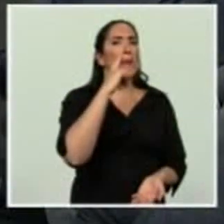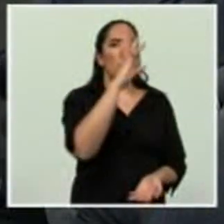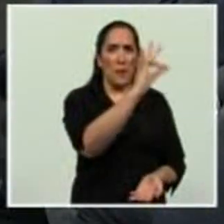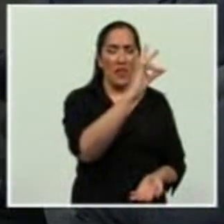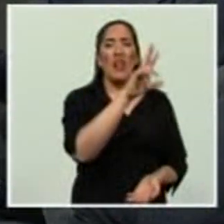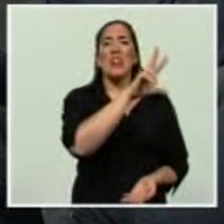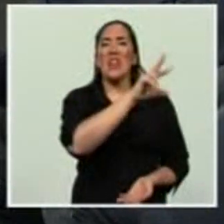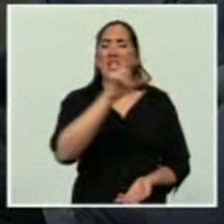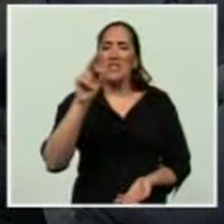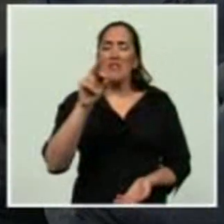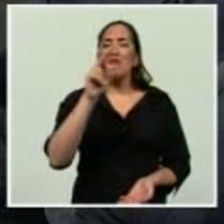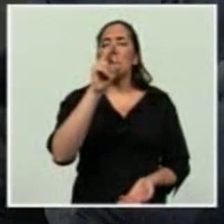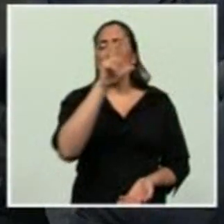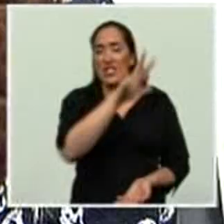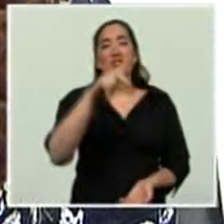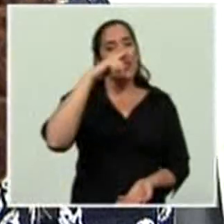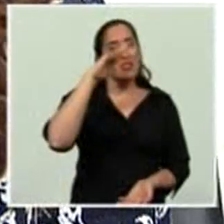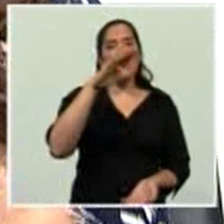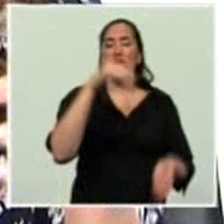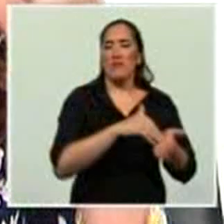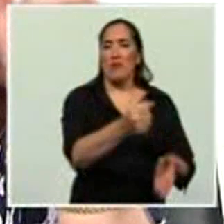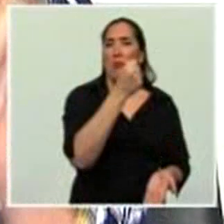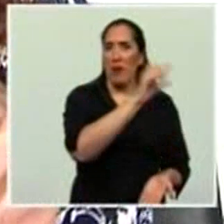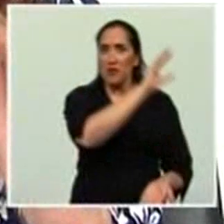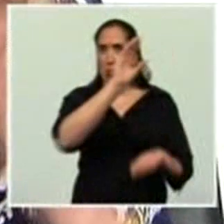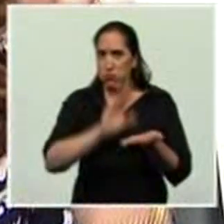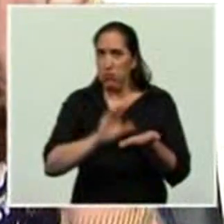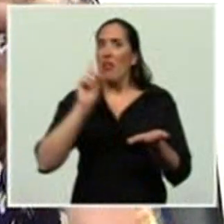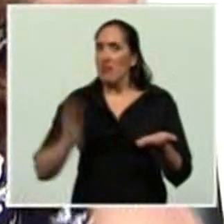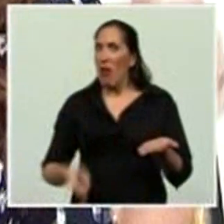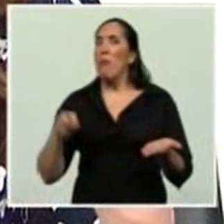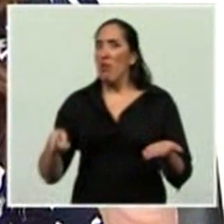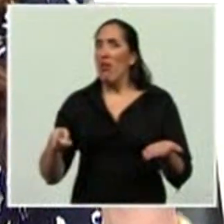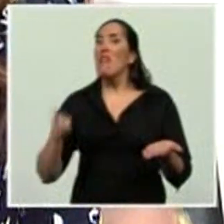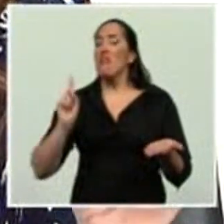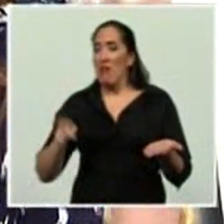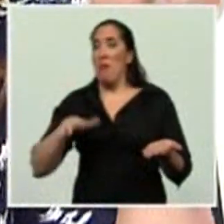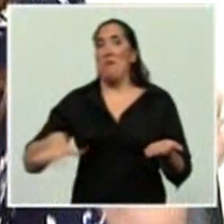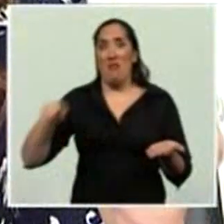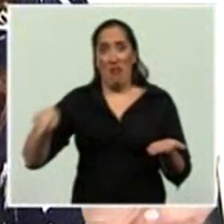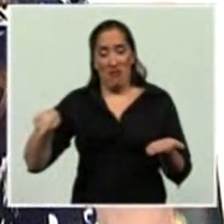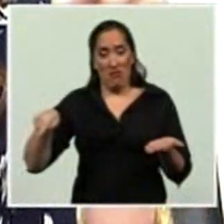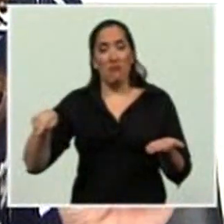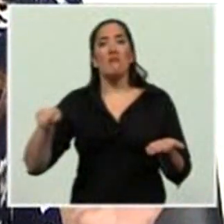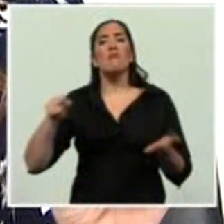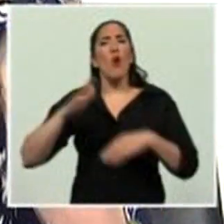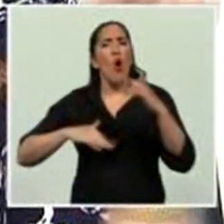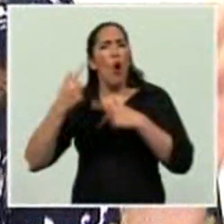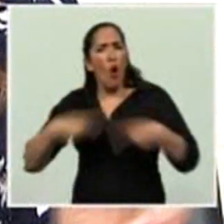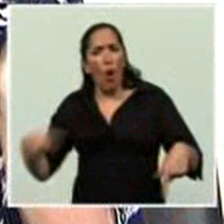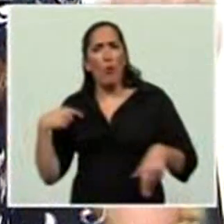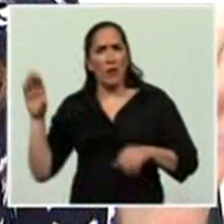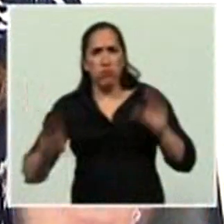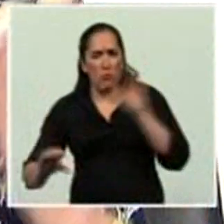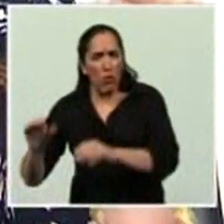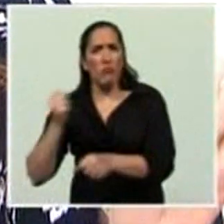de 365 millones de pesos pero conjuntamente con el emisario y con las obras complementarias